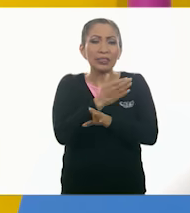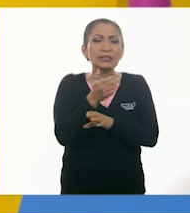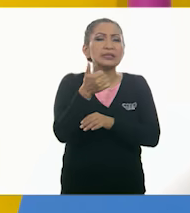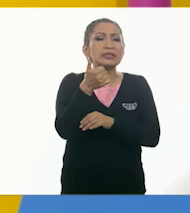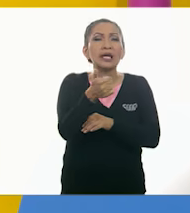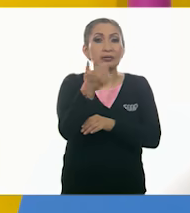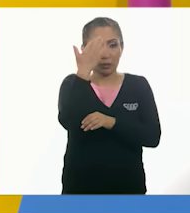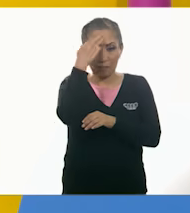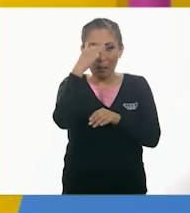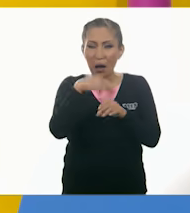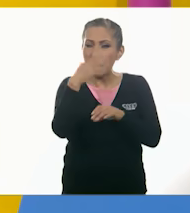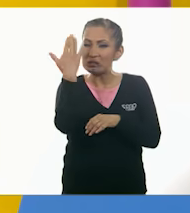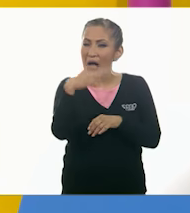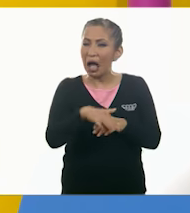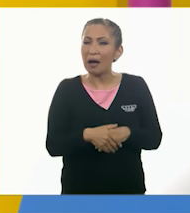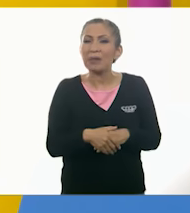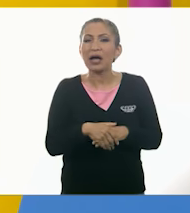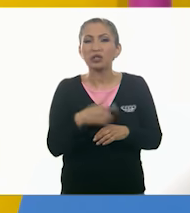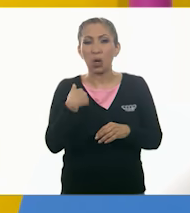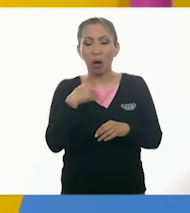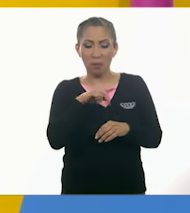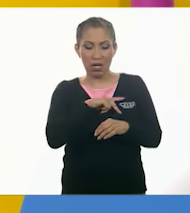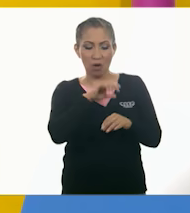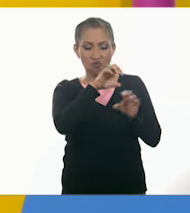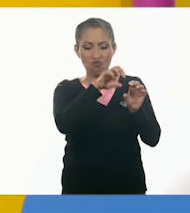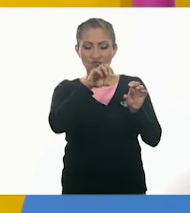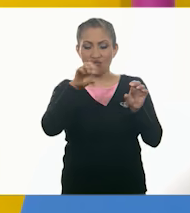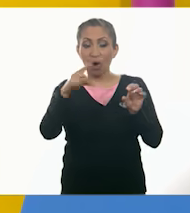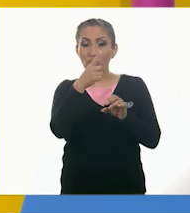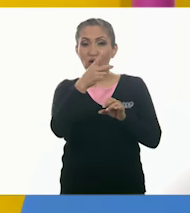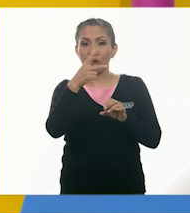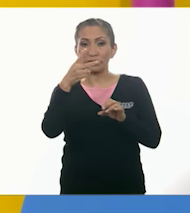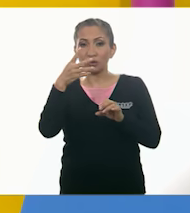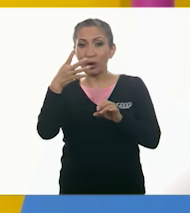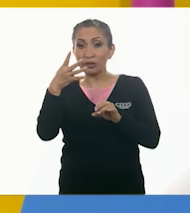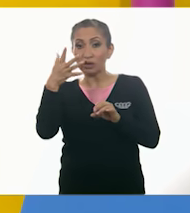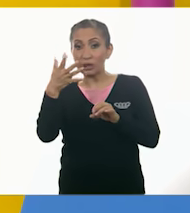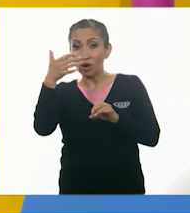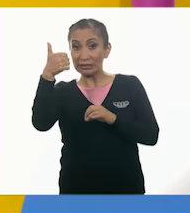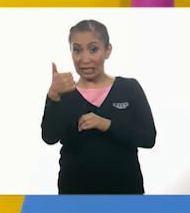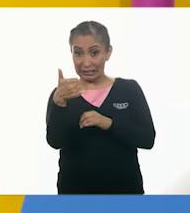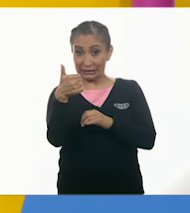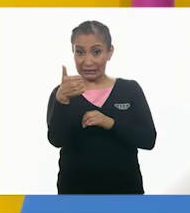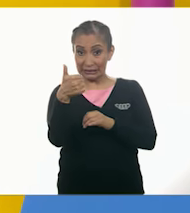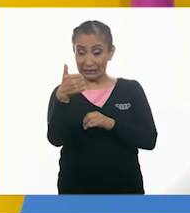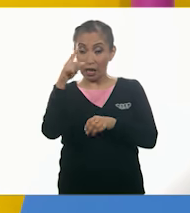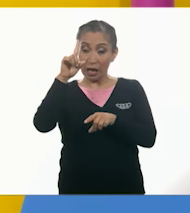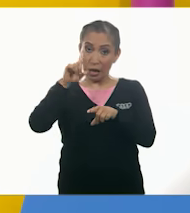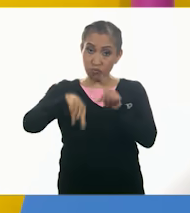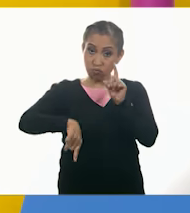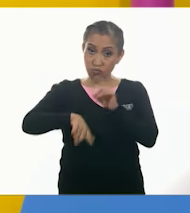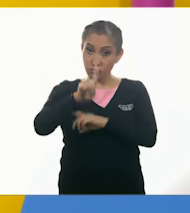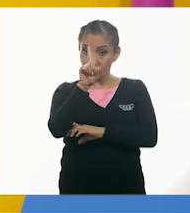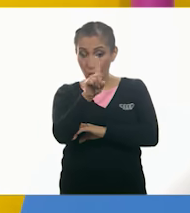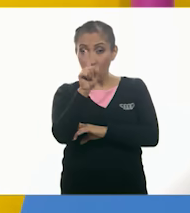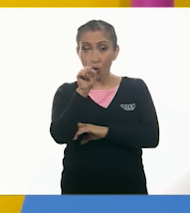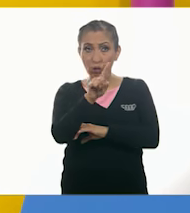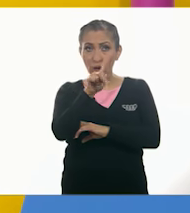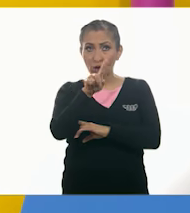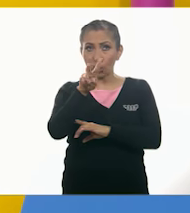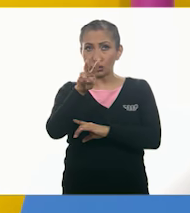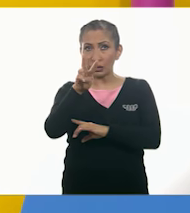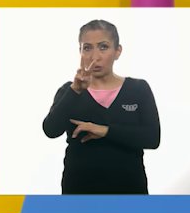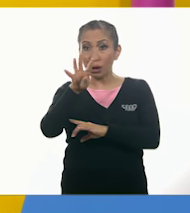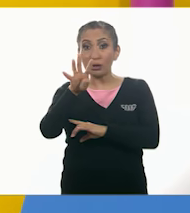ya se lo saben de memoria. Yo lo voy a hacer en mi ábaco. 1, 2, 3, 4, 5, 6. Quito 1. 1, 2, 3,